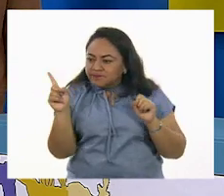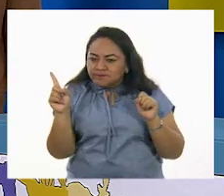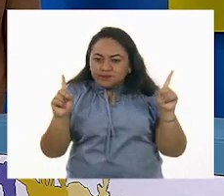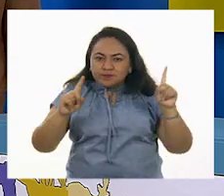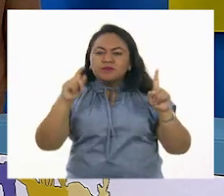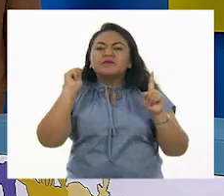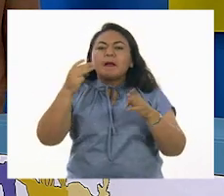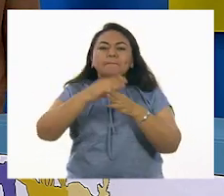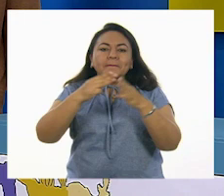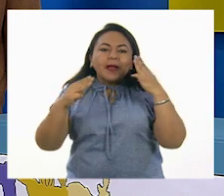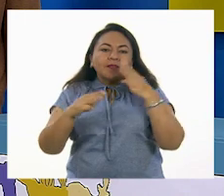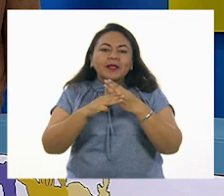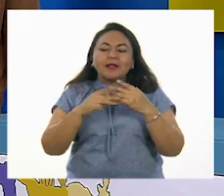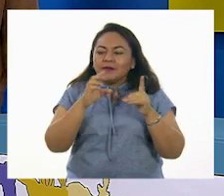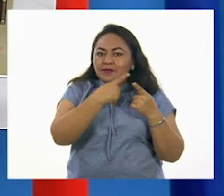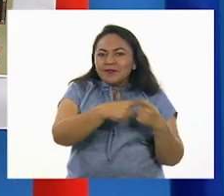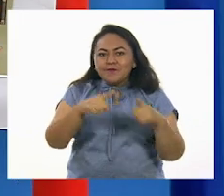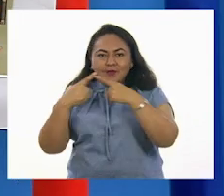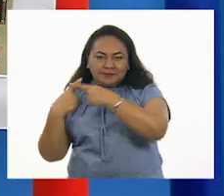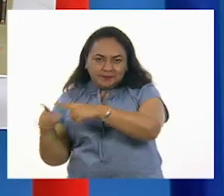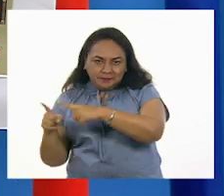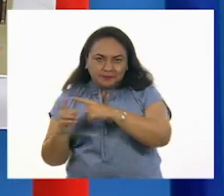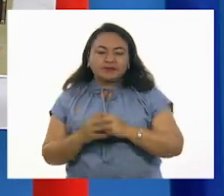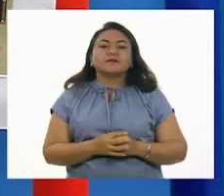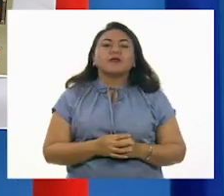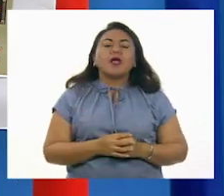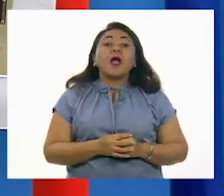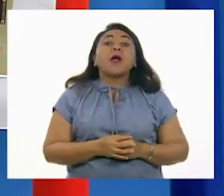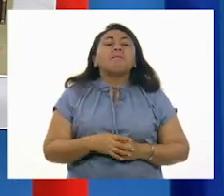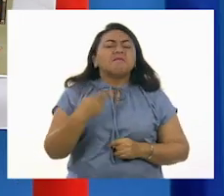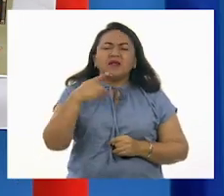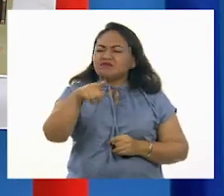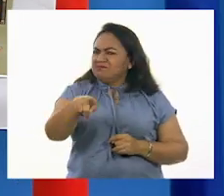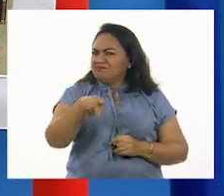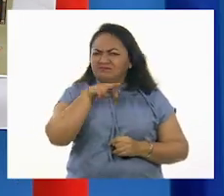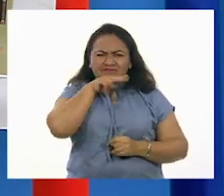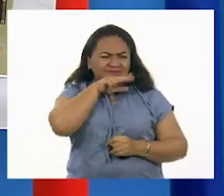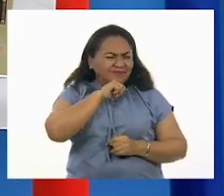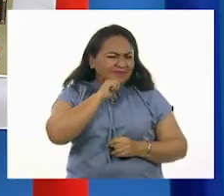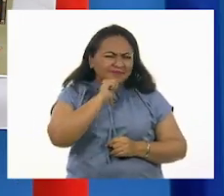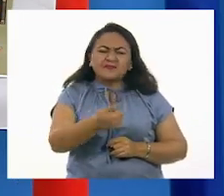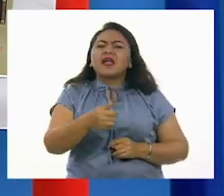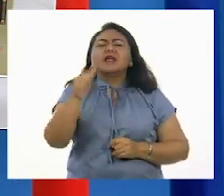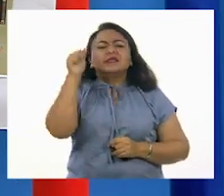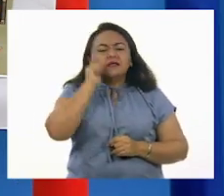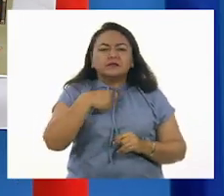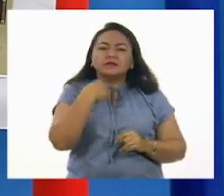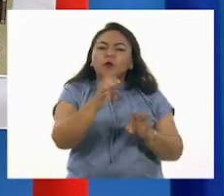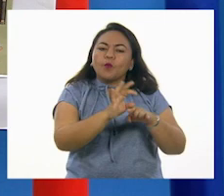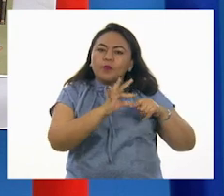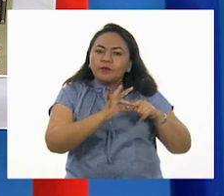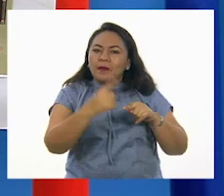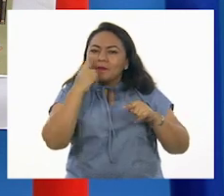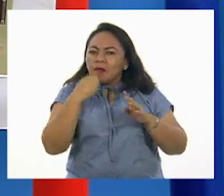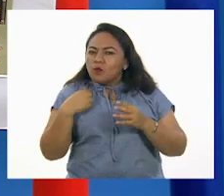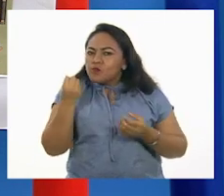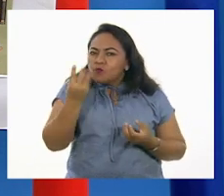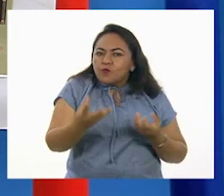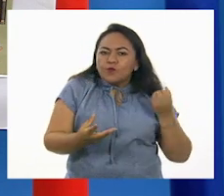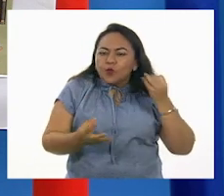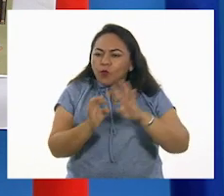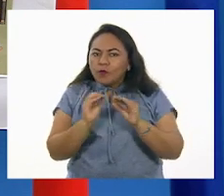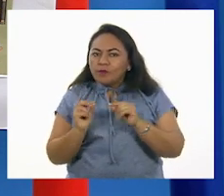disciplinas correspondientes a cada uno. Pero no se preocupen, siempre los vamos a guiar con la construcción de ambos